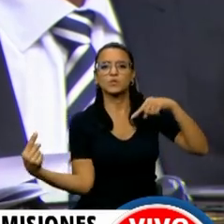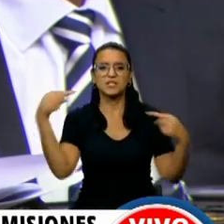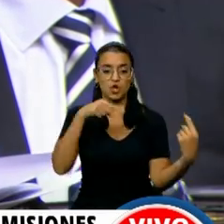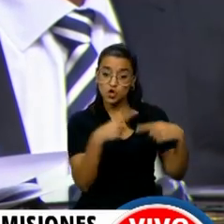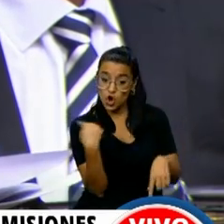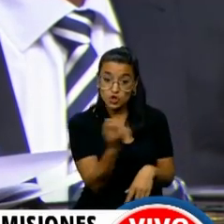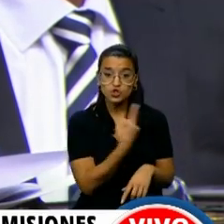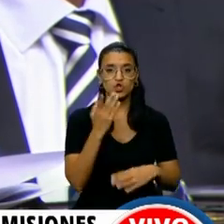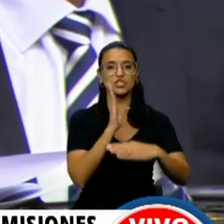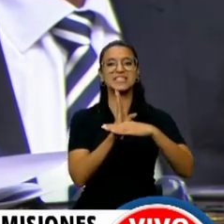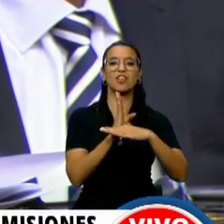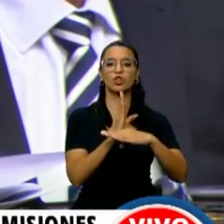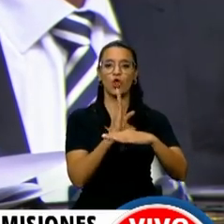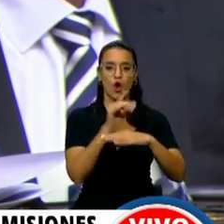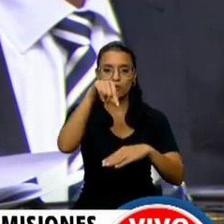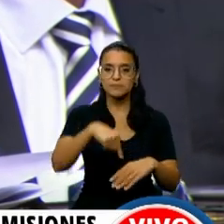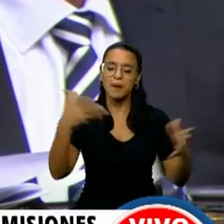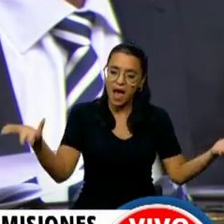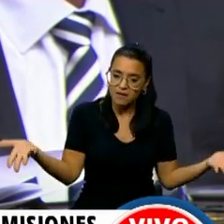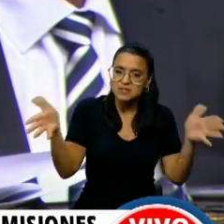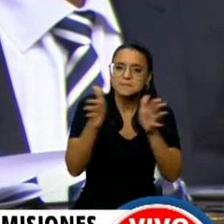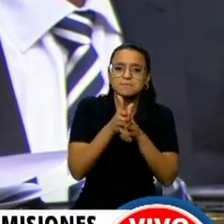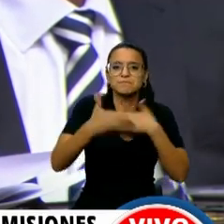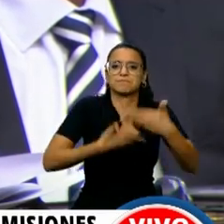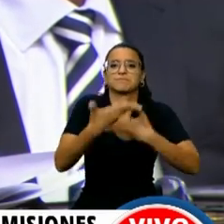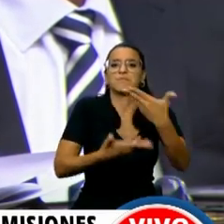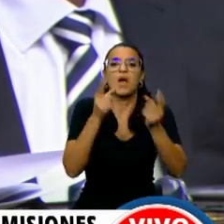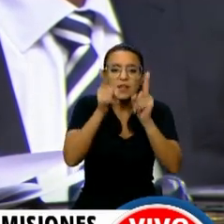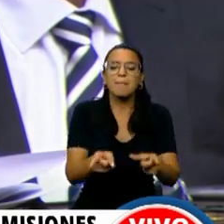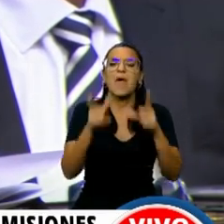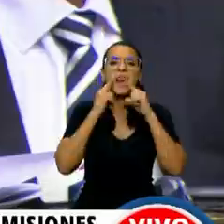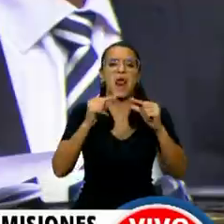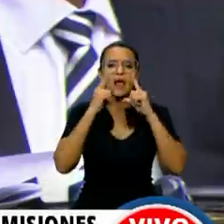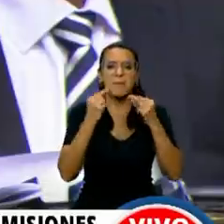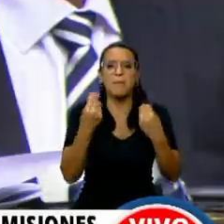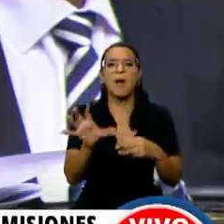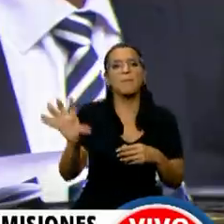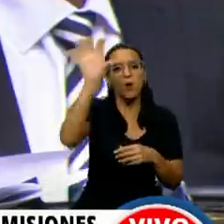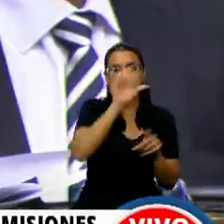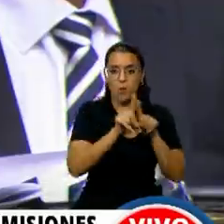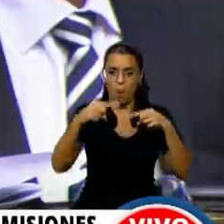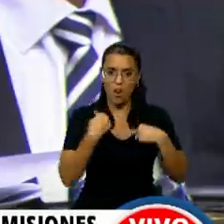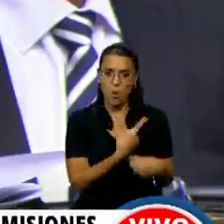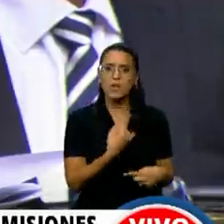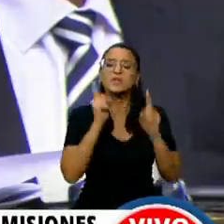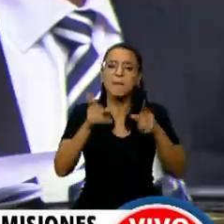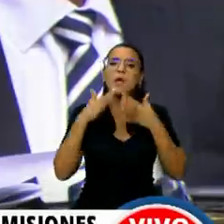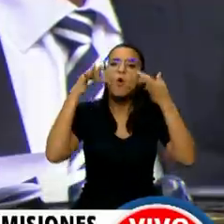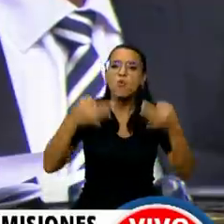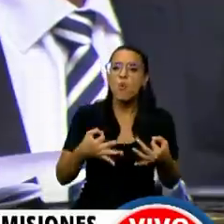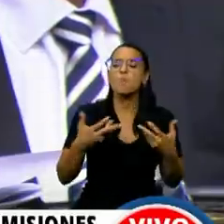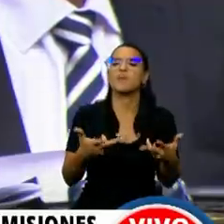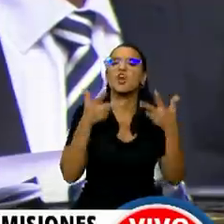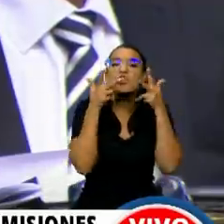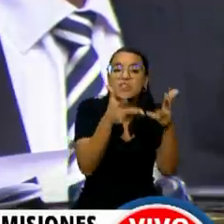desde acá del centro estamos para construir pero también para reclamar para las provincias como las nuestras y también cumpliendo la palabra